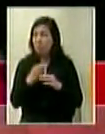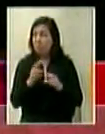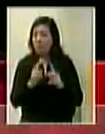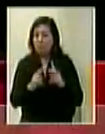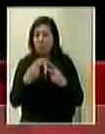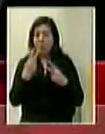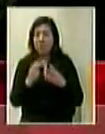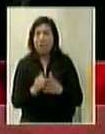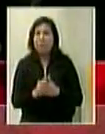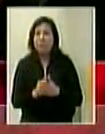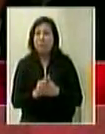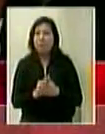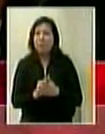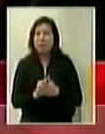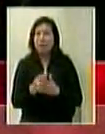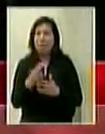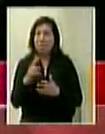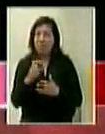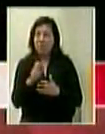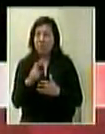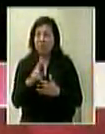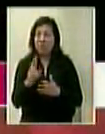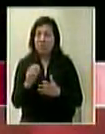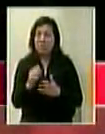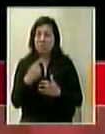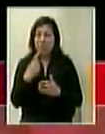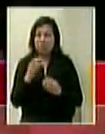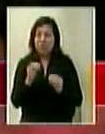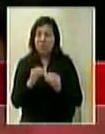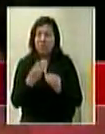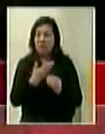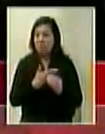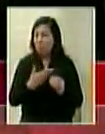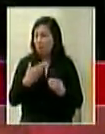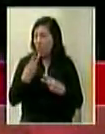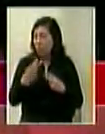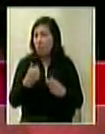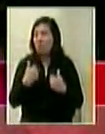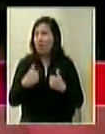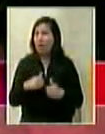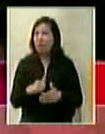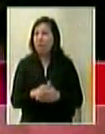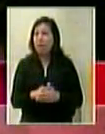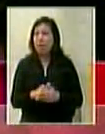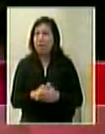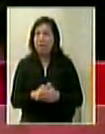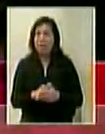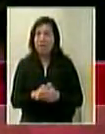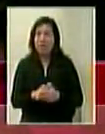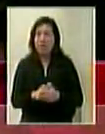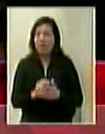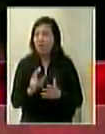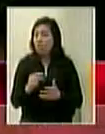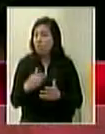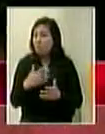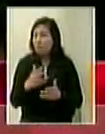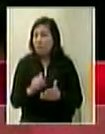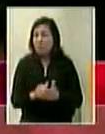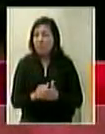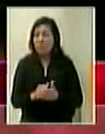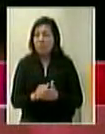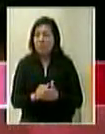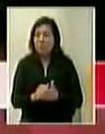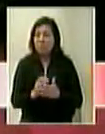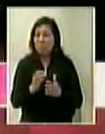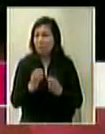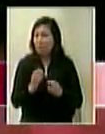algunas visitas. El señor Valle Riestra, su eventual abogado, lo ha visitado en varias oportunidades. No sé si será